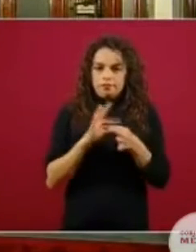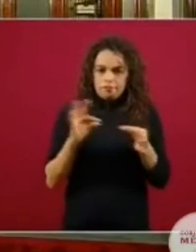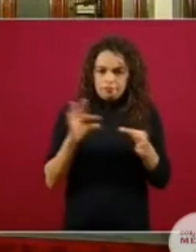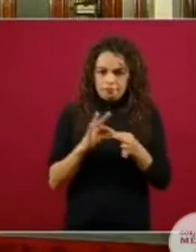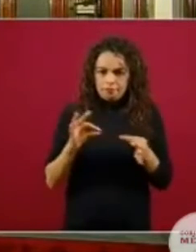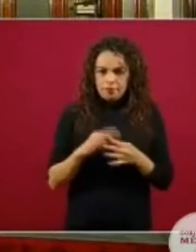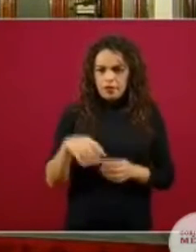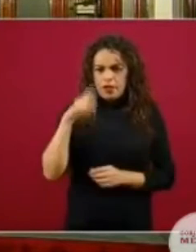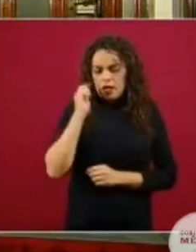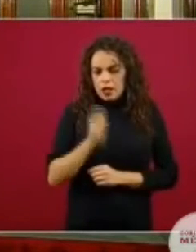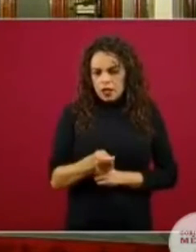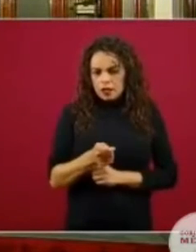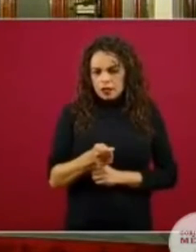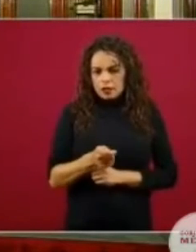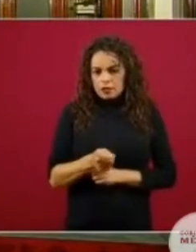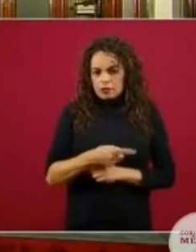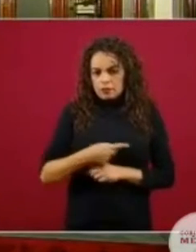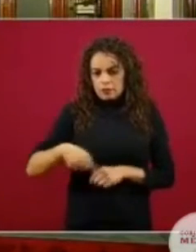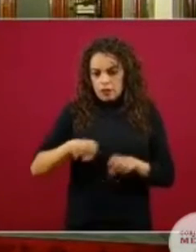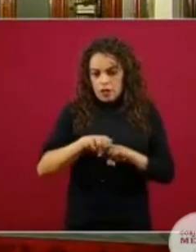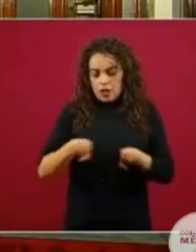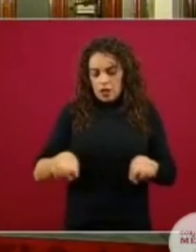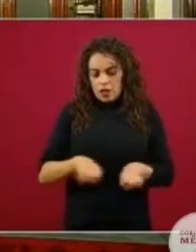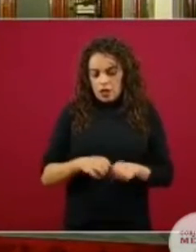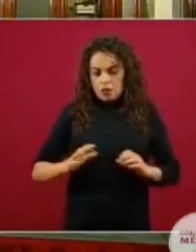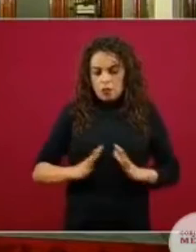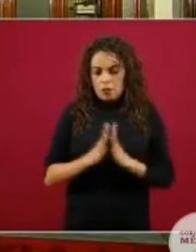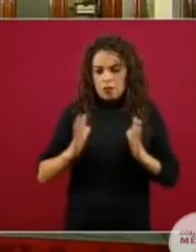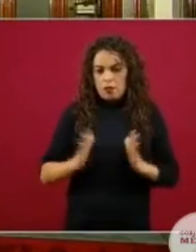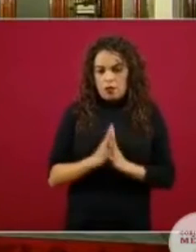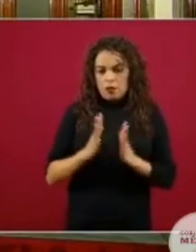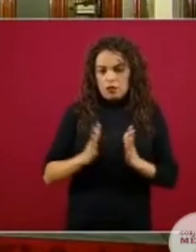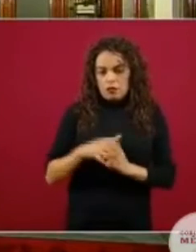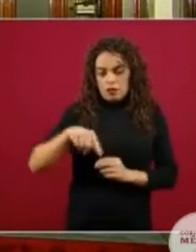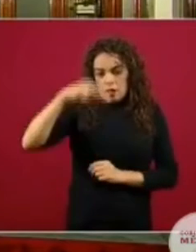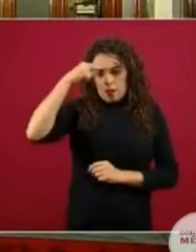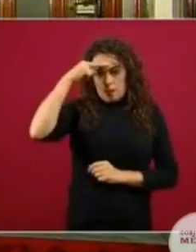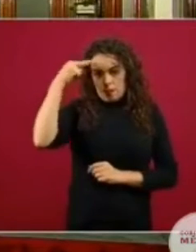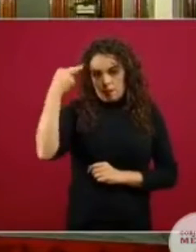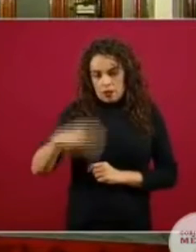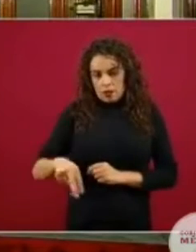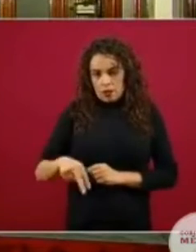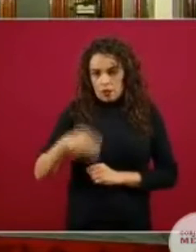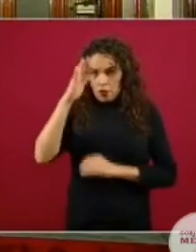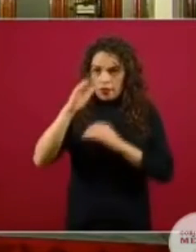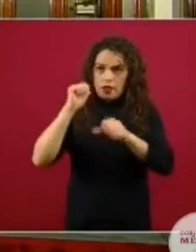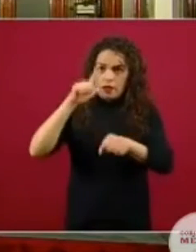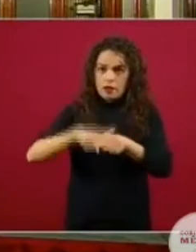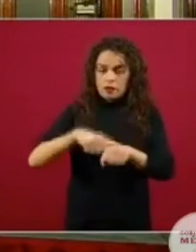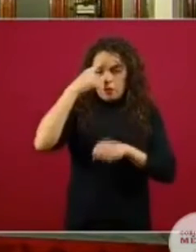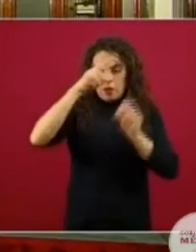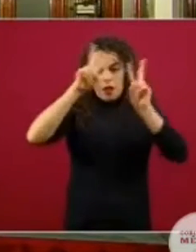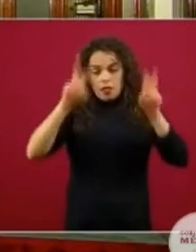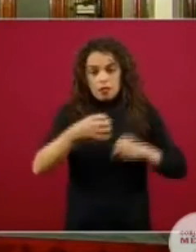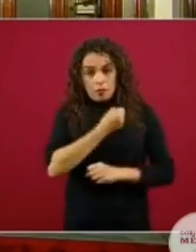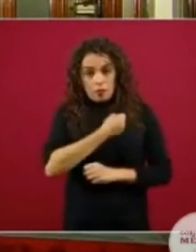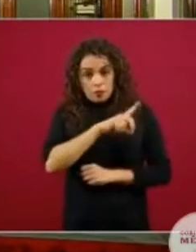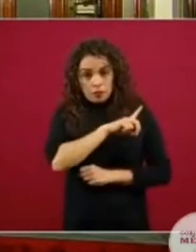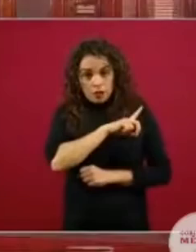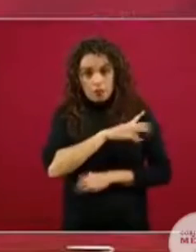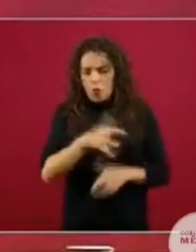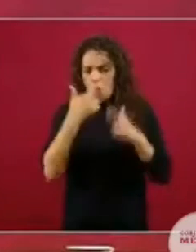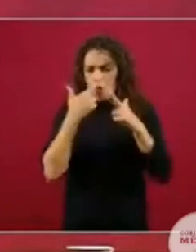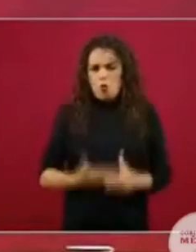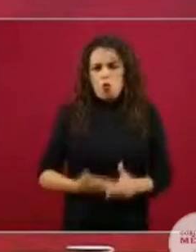el marco de colaboración internacional de mexico para el tema de salud o los temas de salud es muy amplio